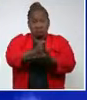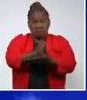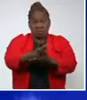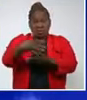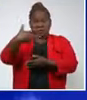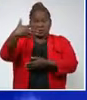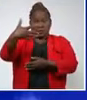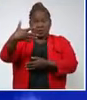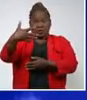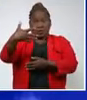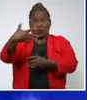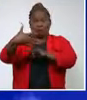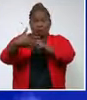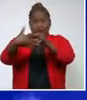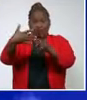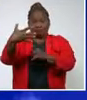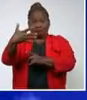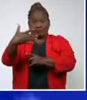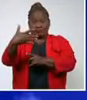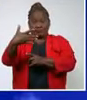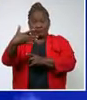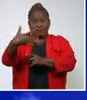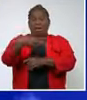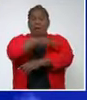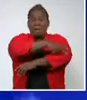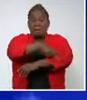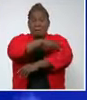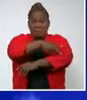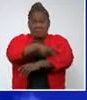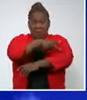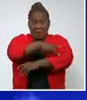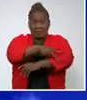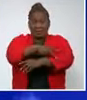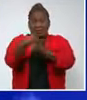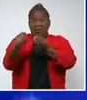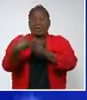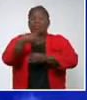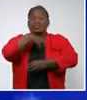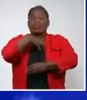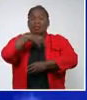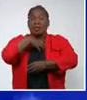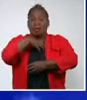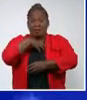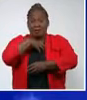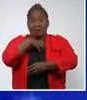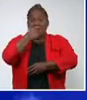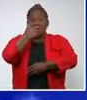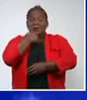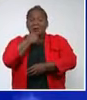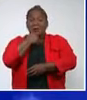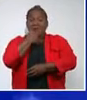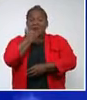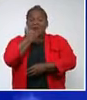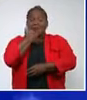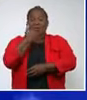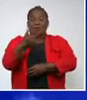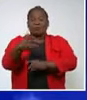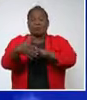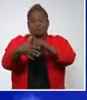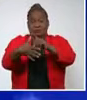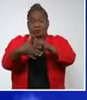lugares de los países que aportan el mayor número de casos: Estados Unidos de